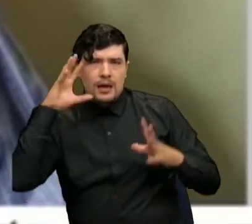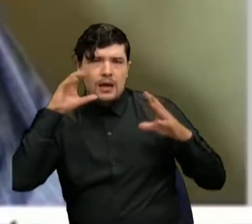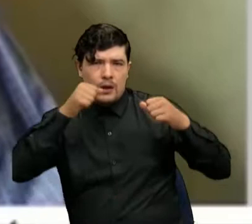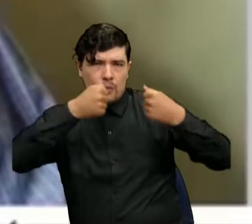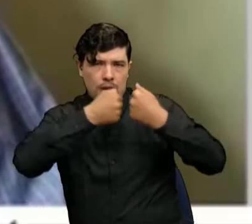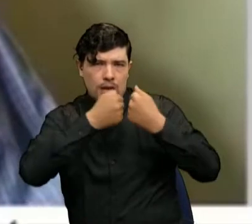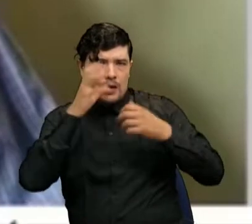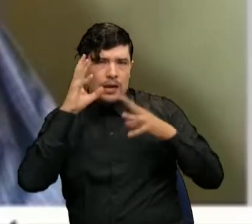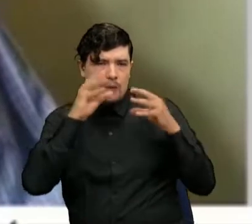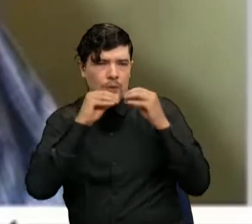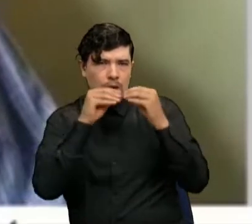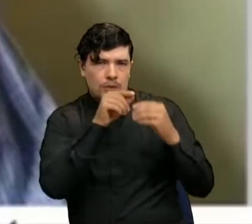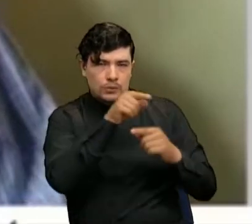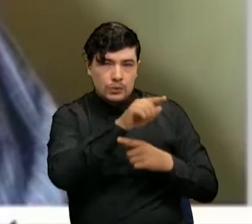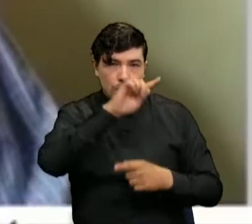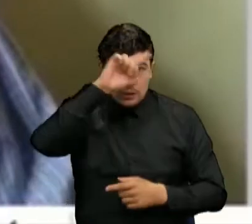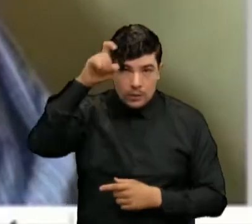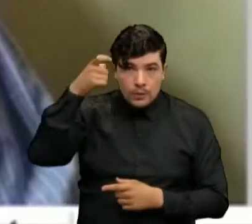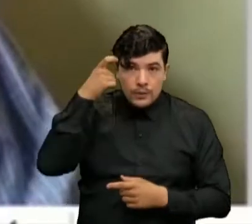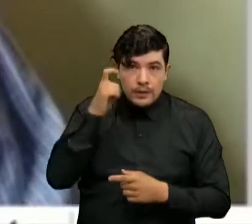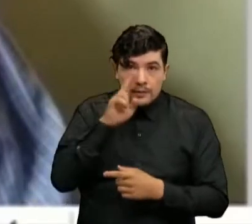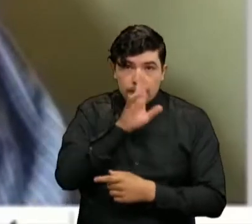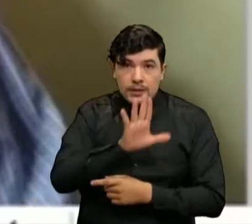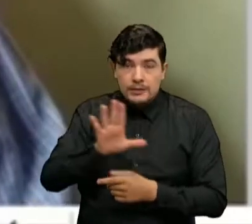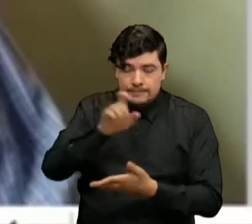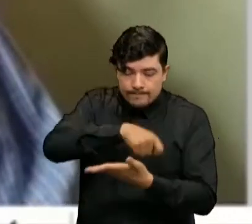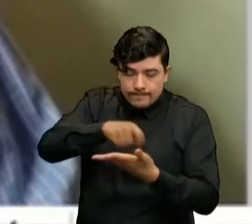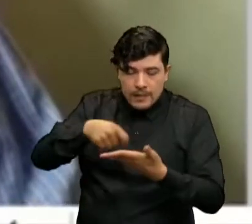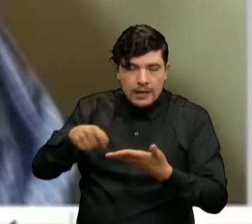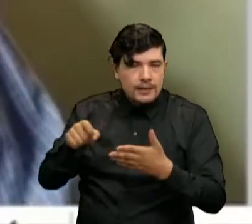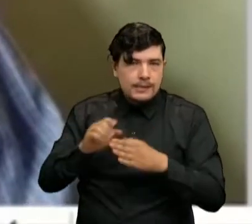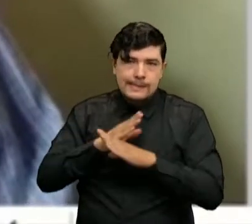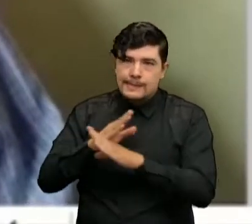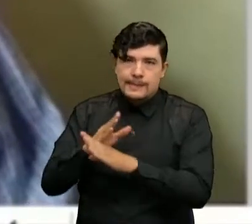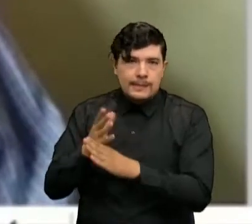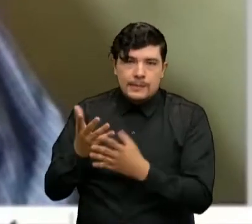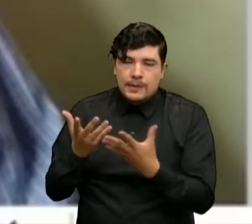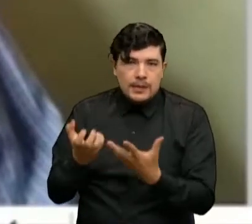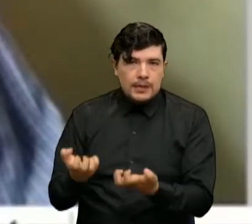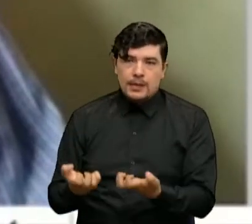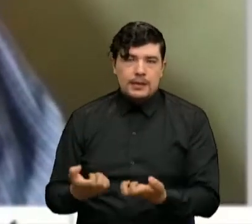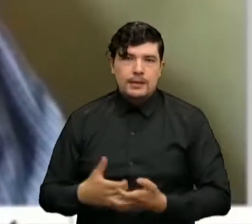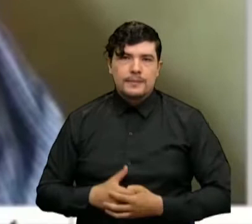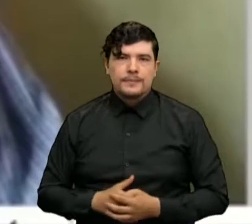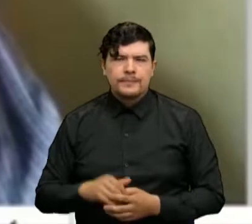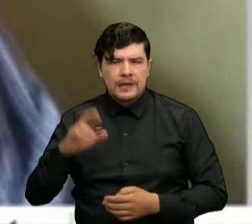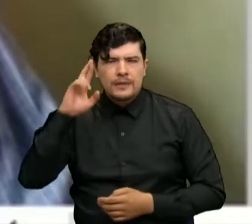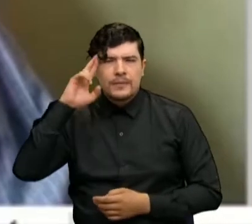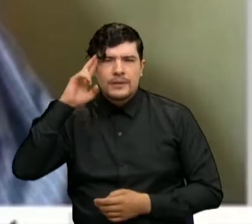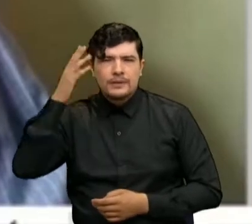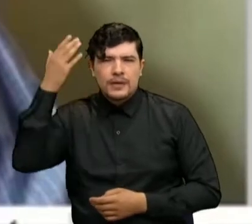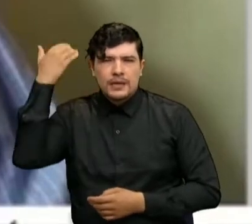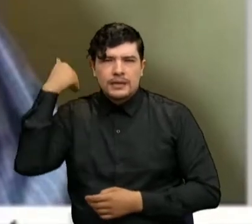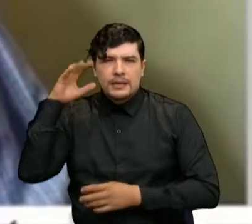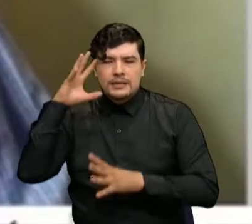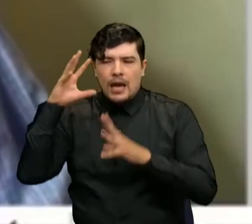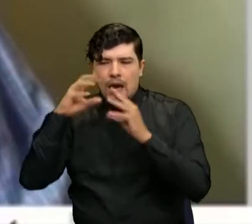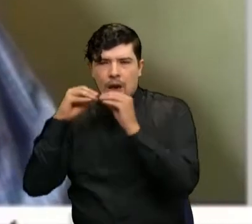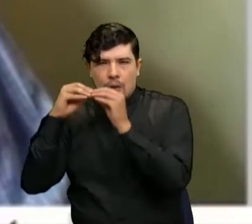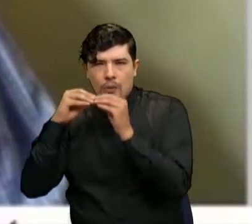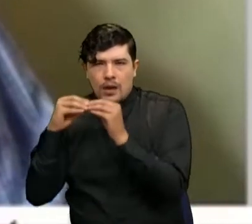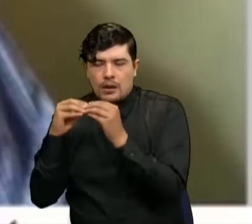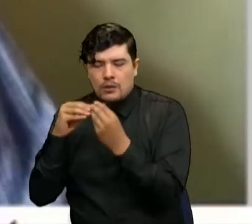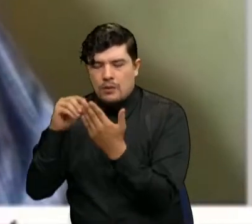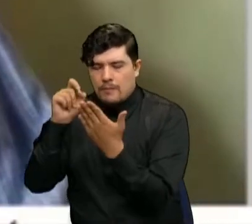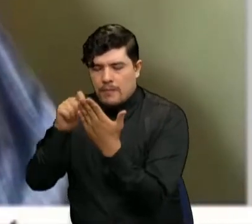se niega a firmarlo. Por tal razón, este acuerdo lo depositaremos ante